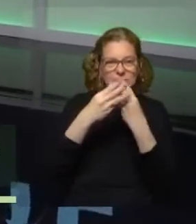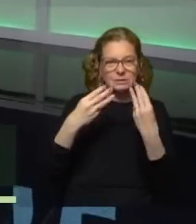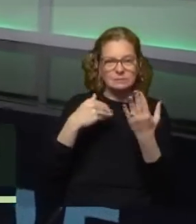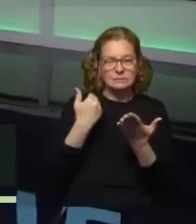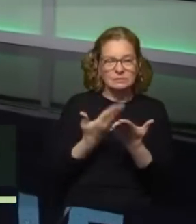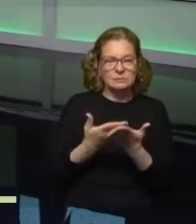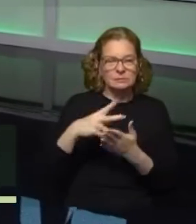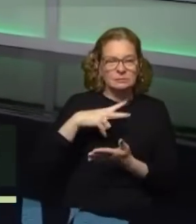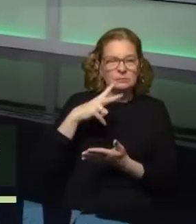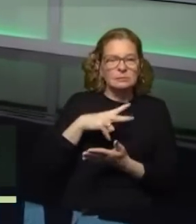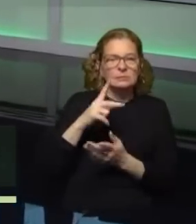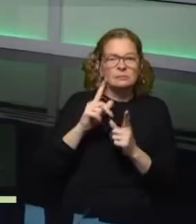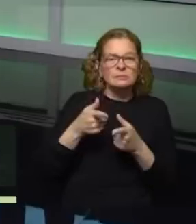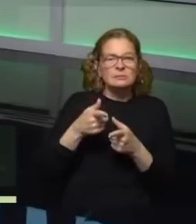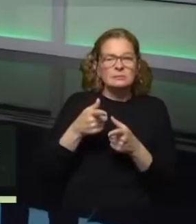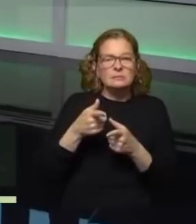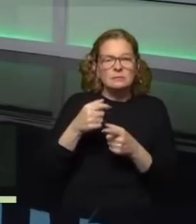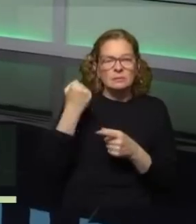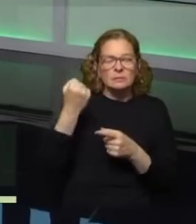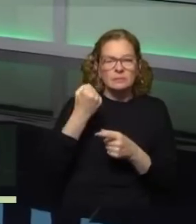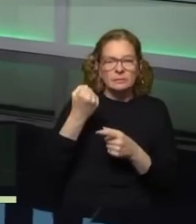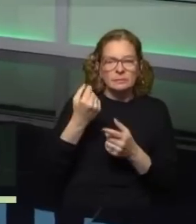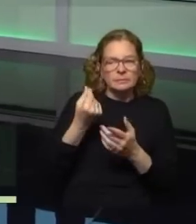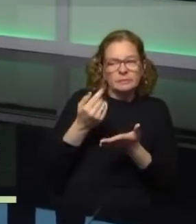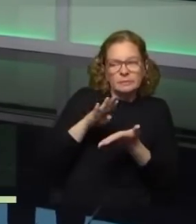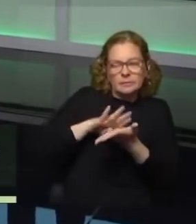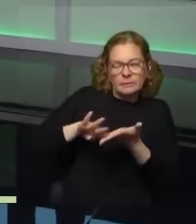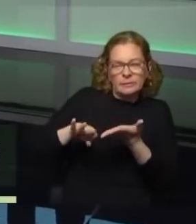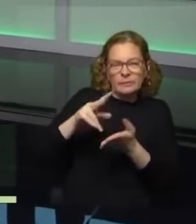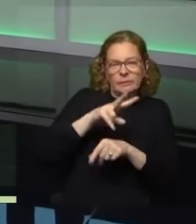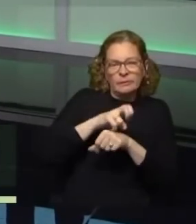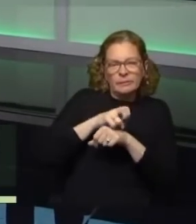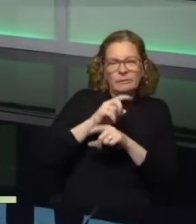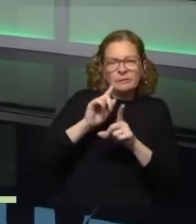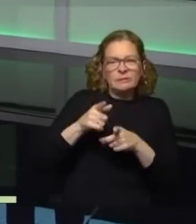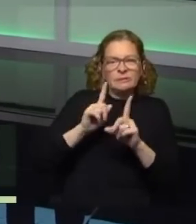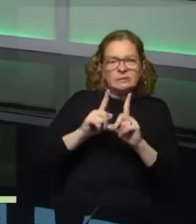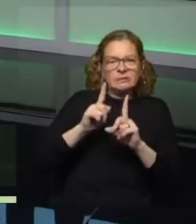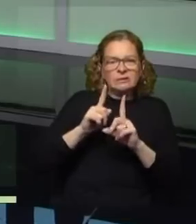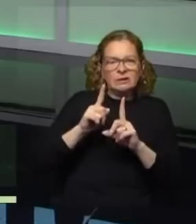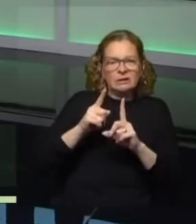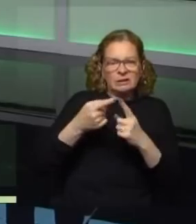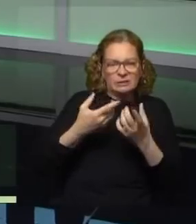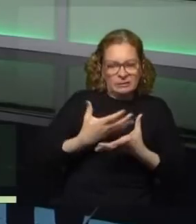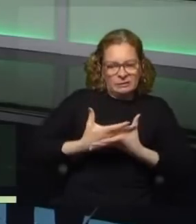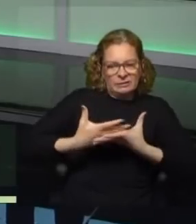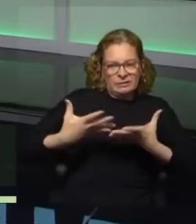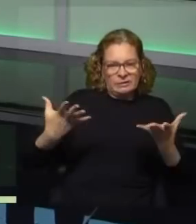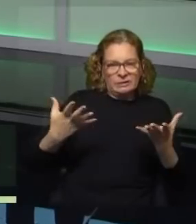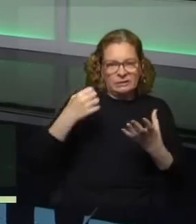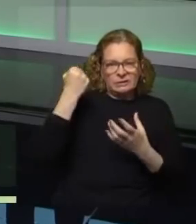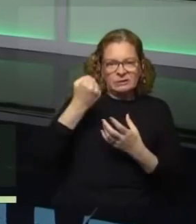por actores privados están atraídos por exoneraciones Fiscales y además algunos tienen dimensiones bastante